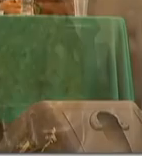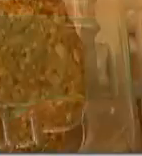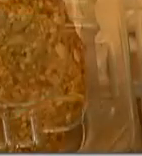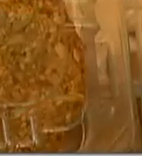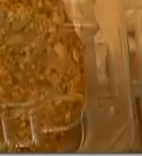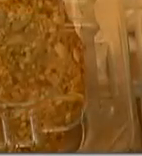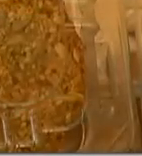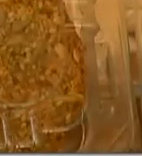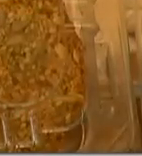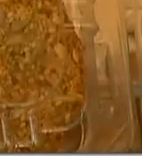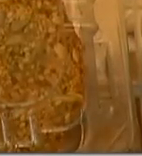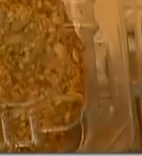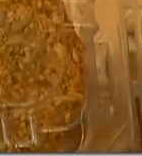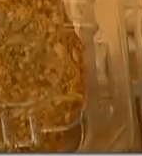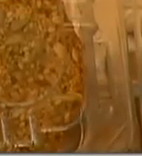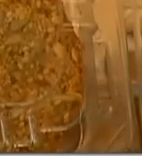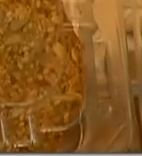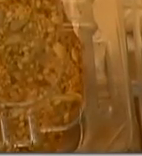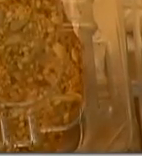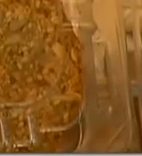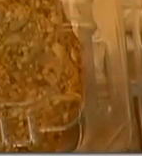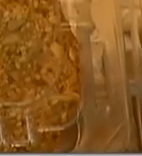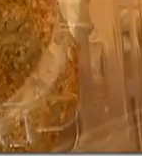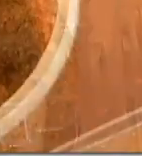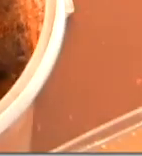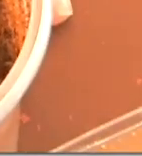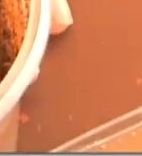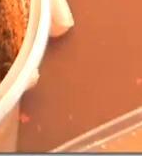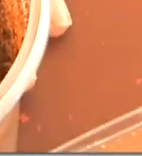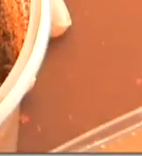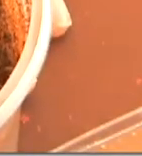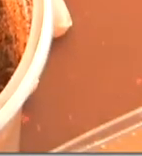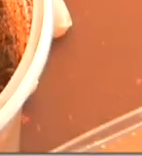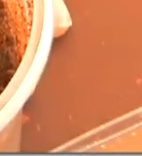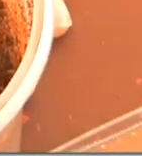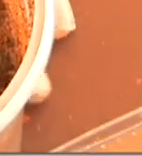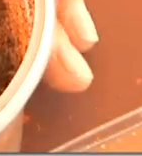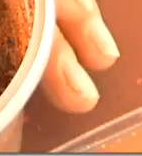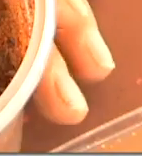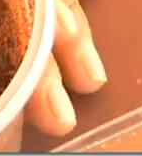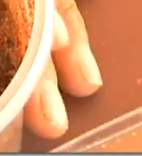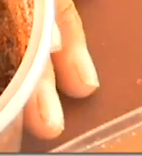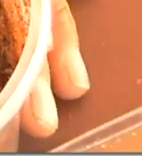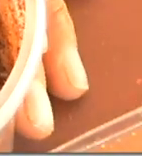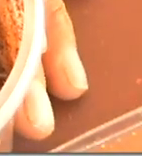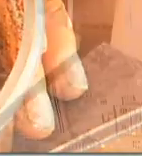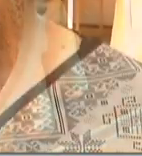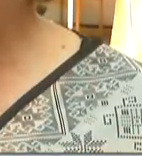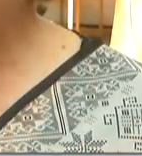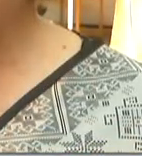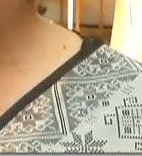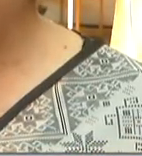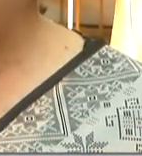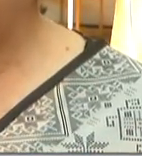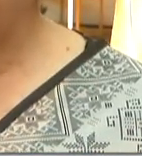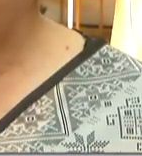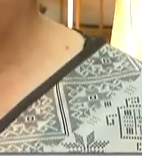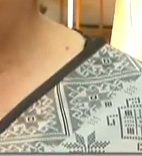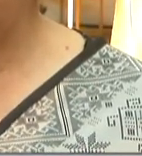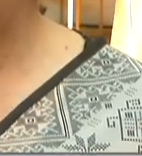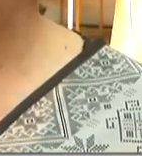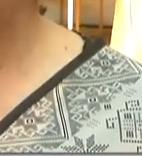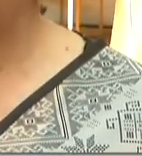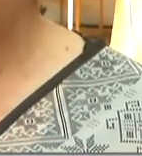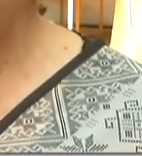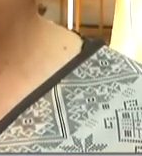saberes ancestrales, es decir, qué tenemos en nuestro país que lo hace tan único y diverso. Yo les digo que el conocimiento no